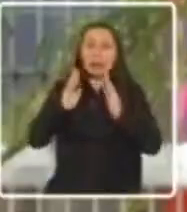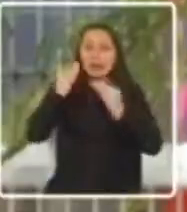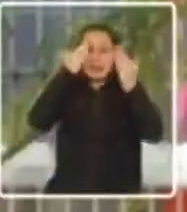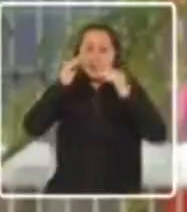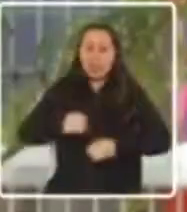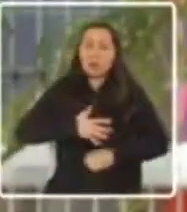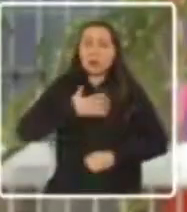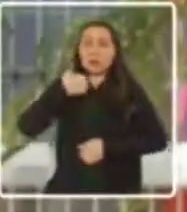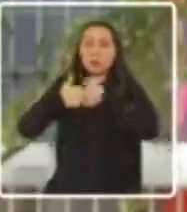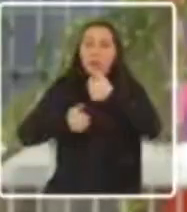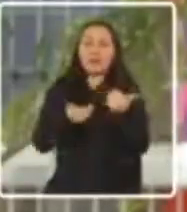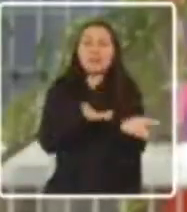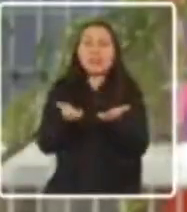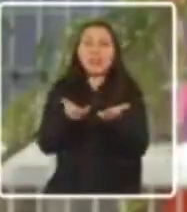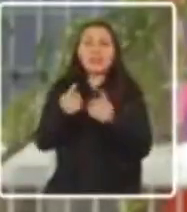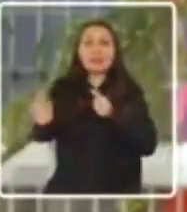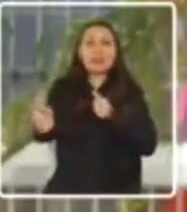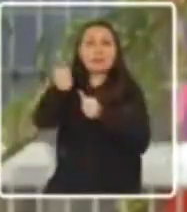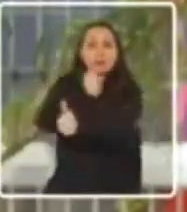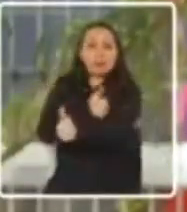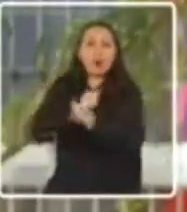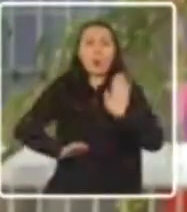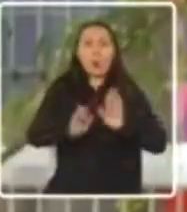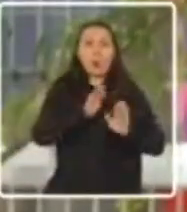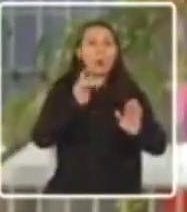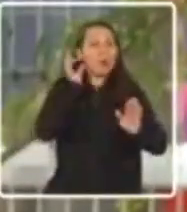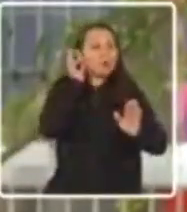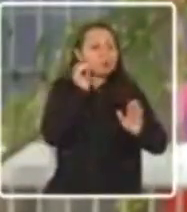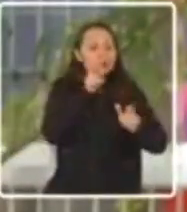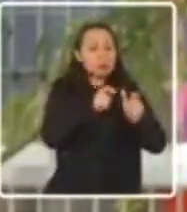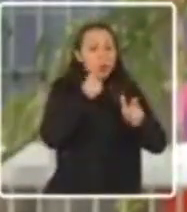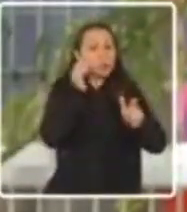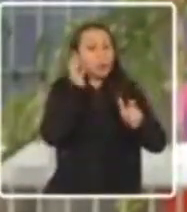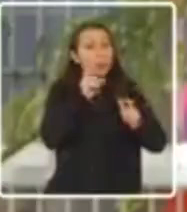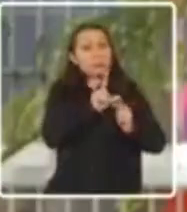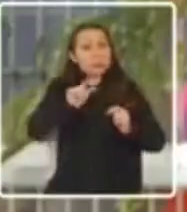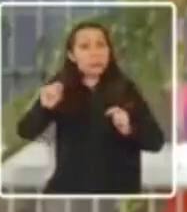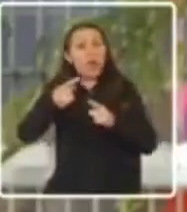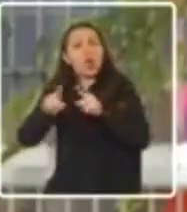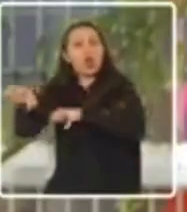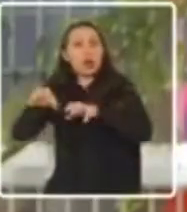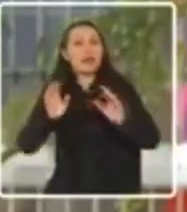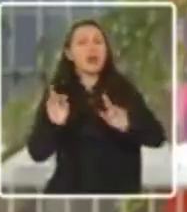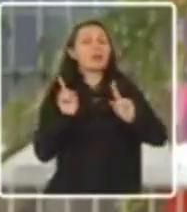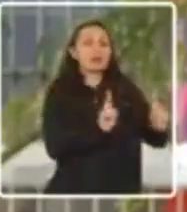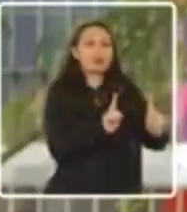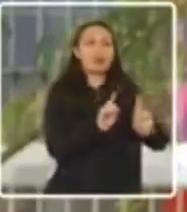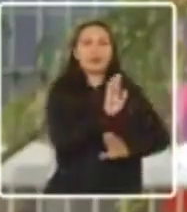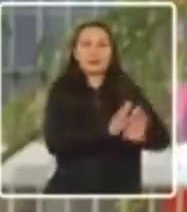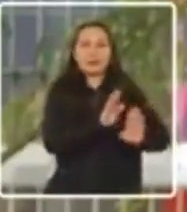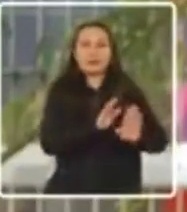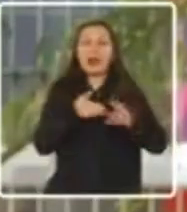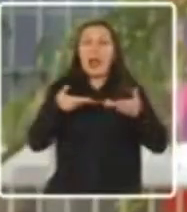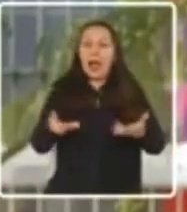psicoemocional profesional y servicios de relevo de cuidados para que las cuidadoras y cuidadores puedan desarrollar otras actividades. Con